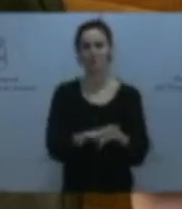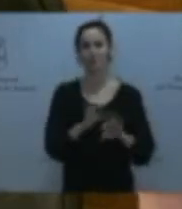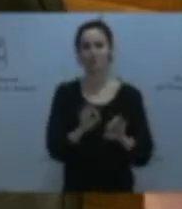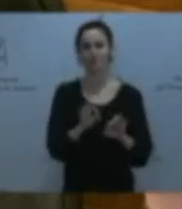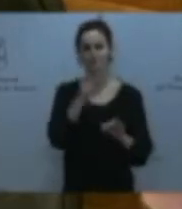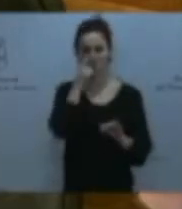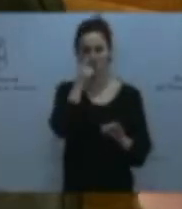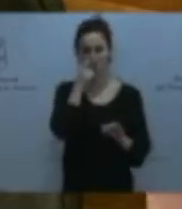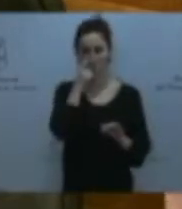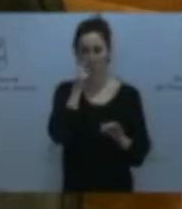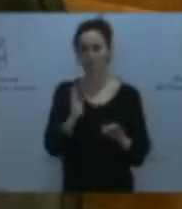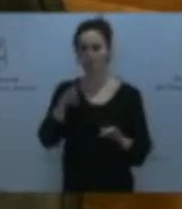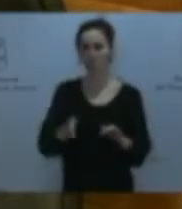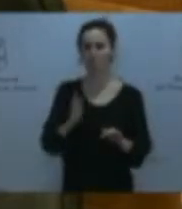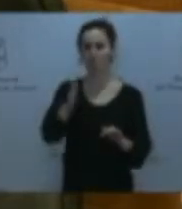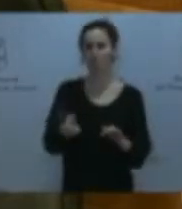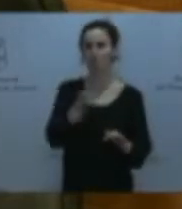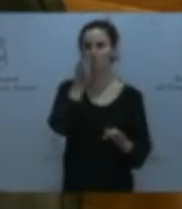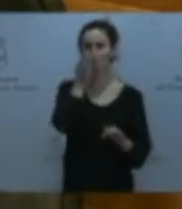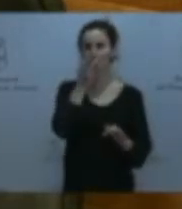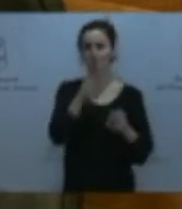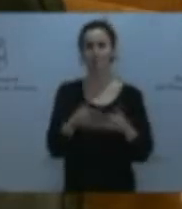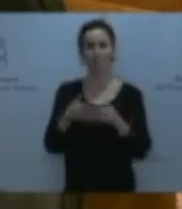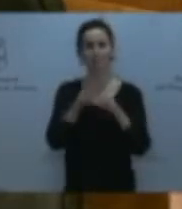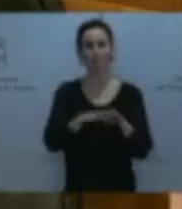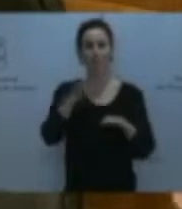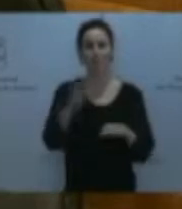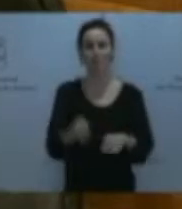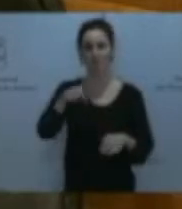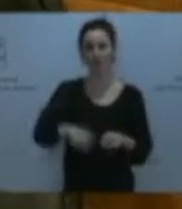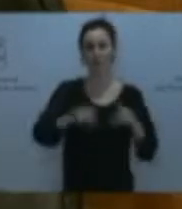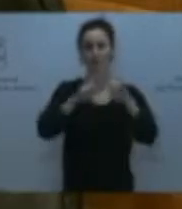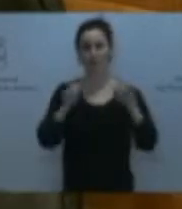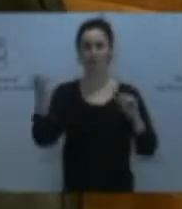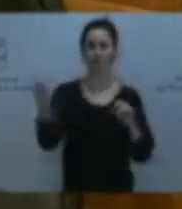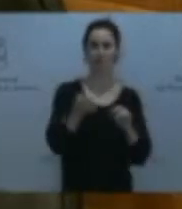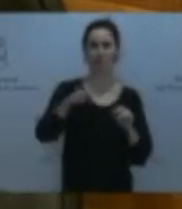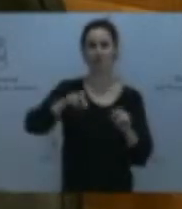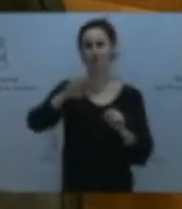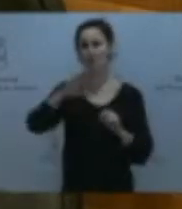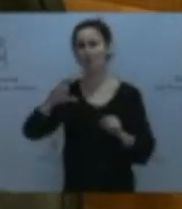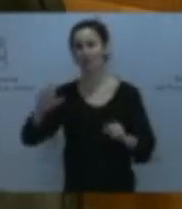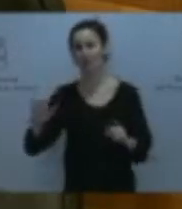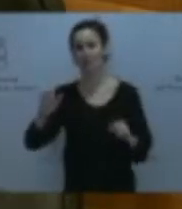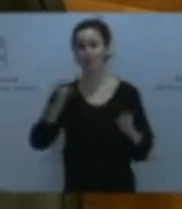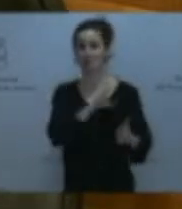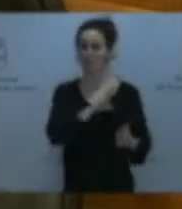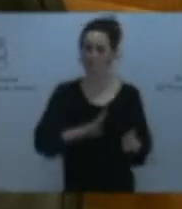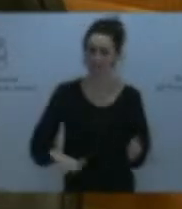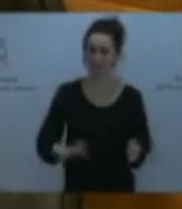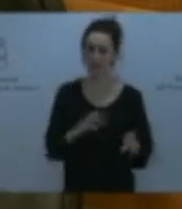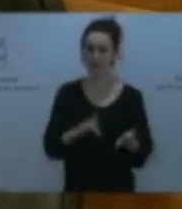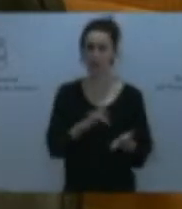explotar el campano en América que en preocuparnos de asegurarlo en la propia cuenca del Narcea. Mientras se echa